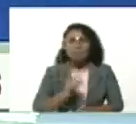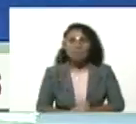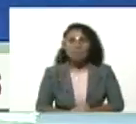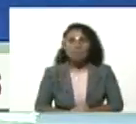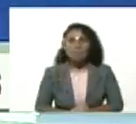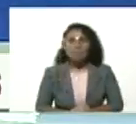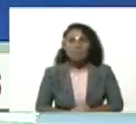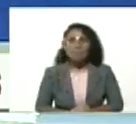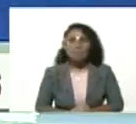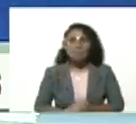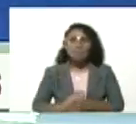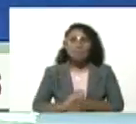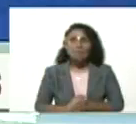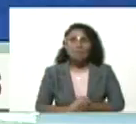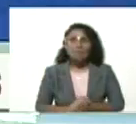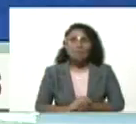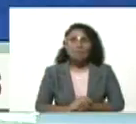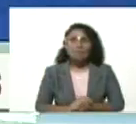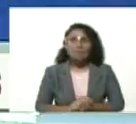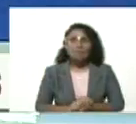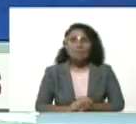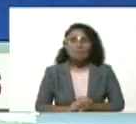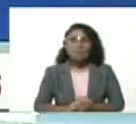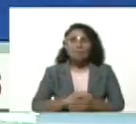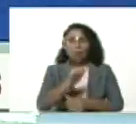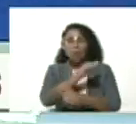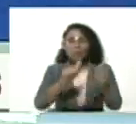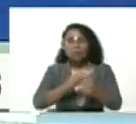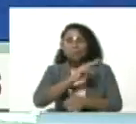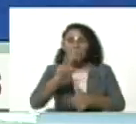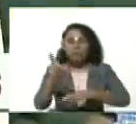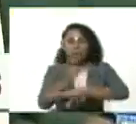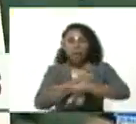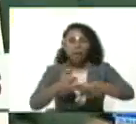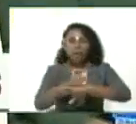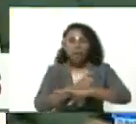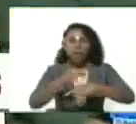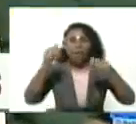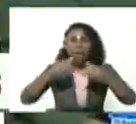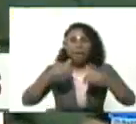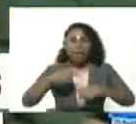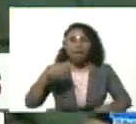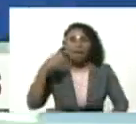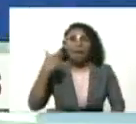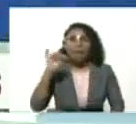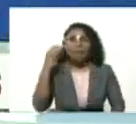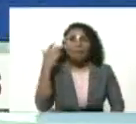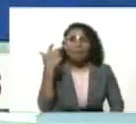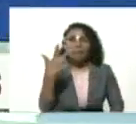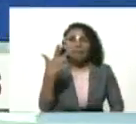Rodríguez Gómez, los vicepresidentes de gobierno, aquí tengo a tres,